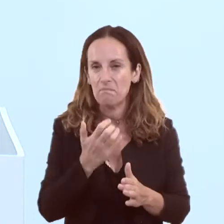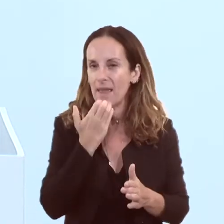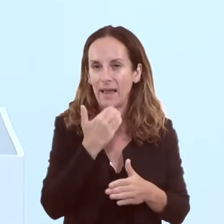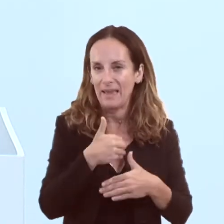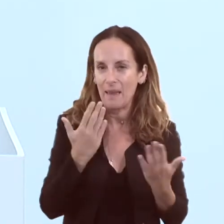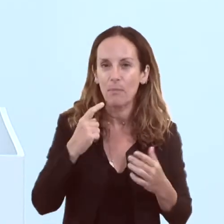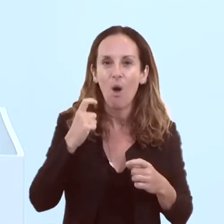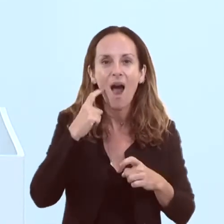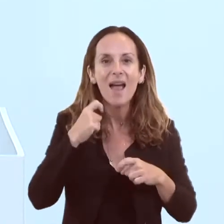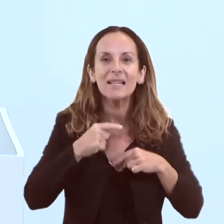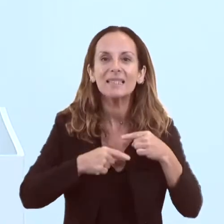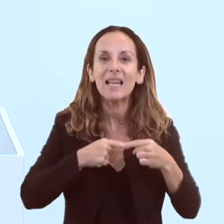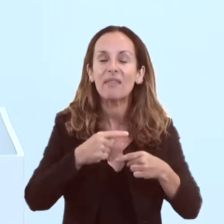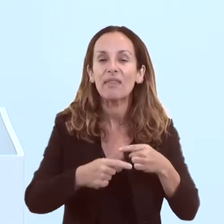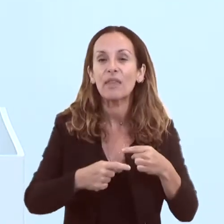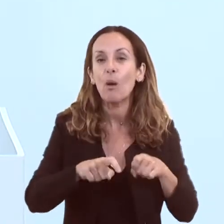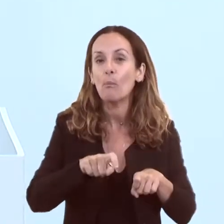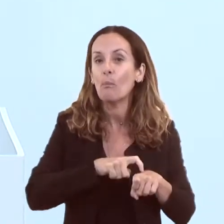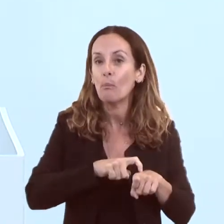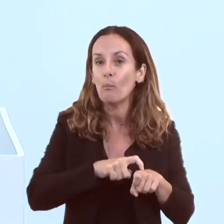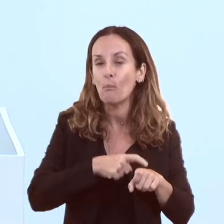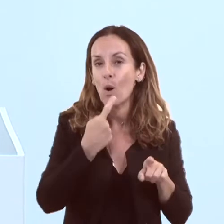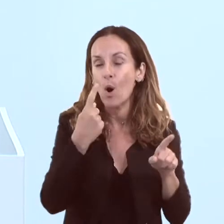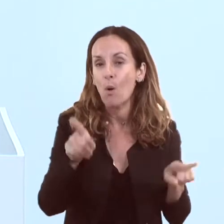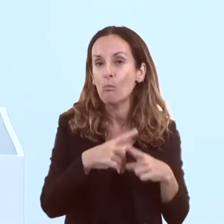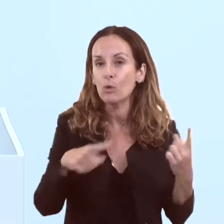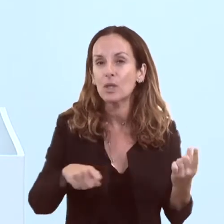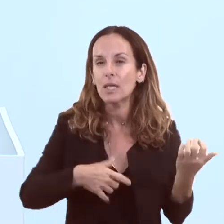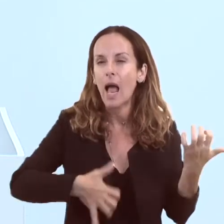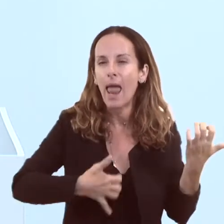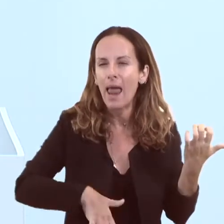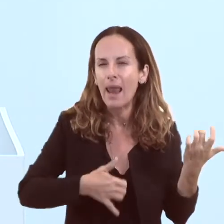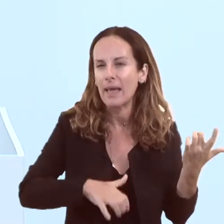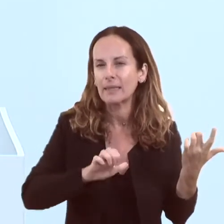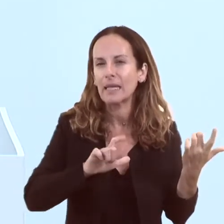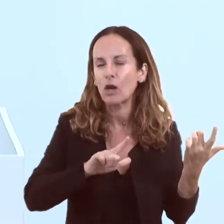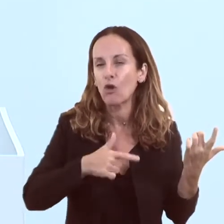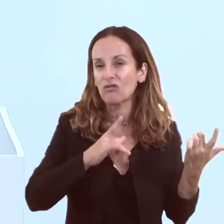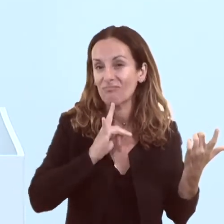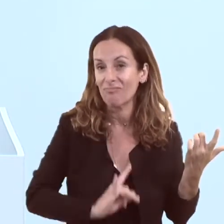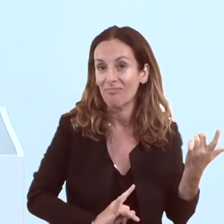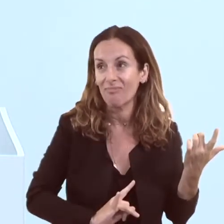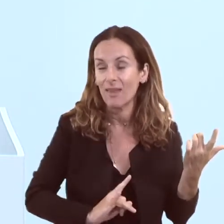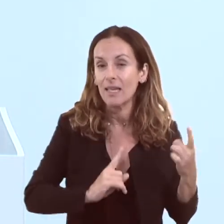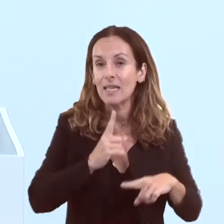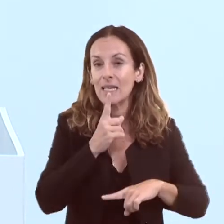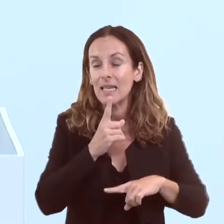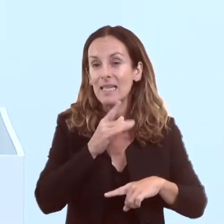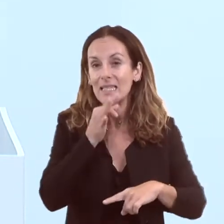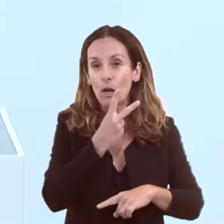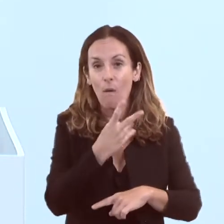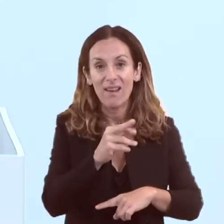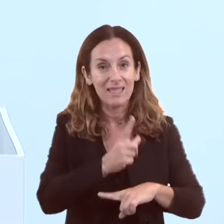tradición de los géneros eléctricos de mediados del siglo XX en adelante hasta